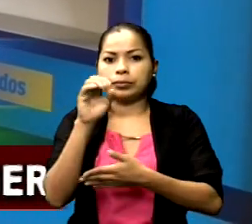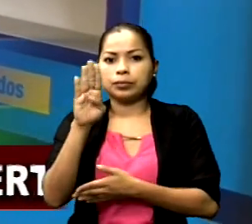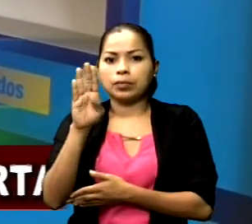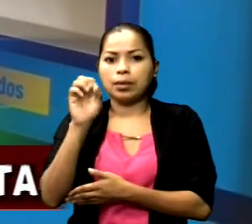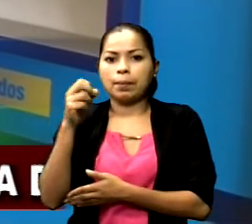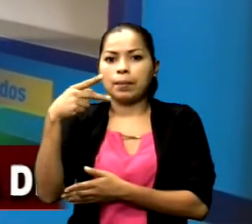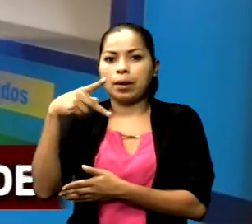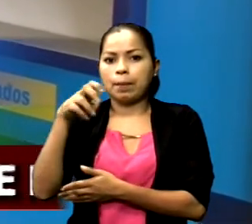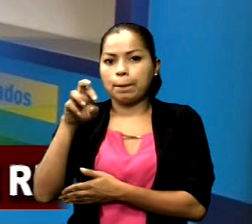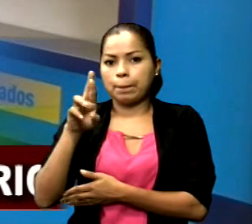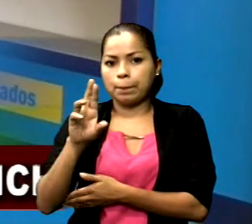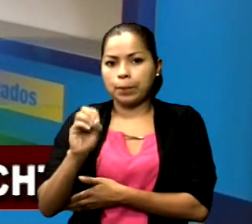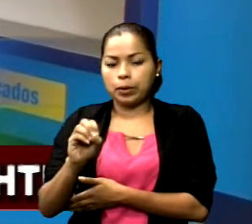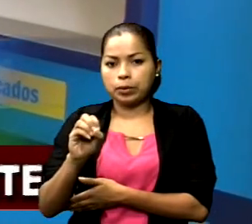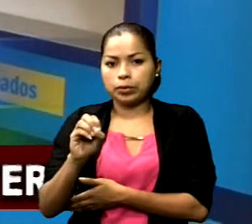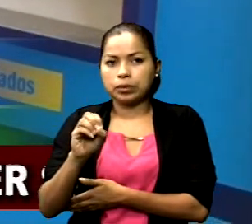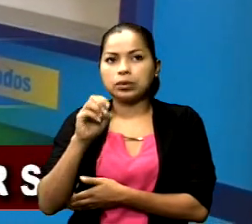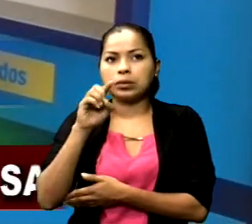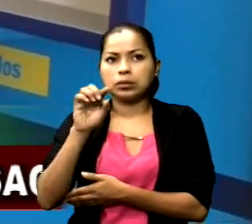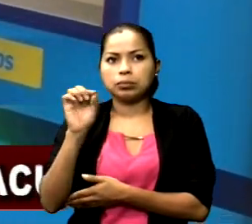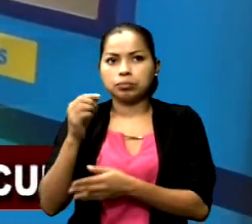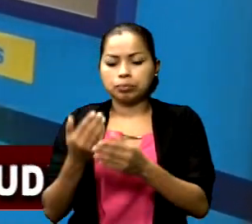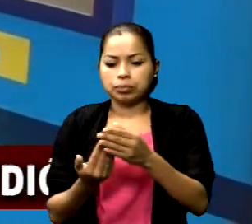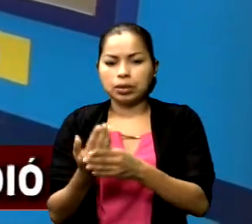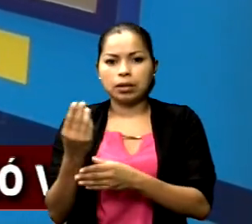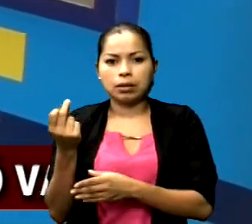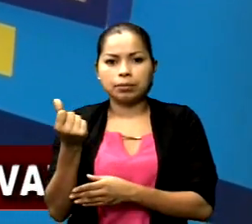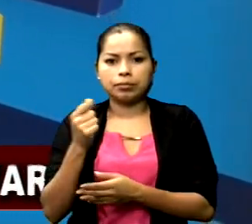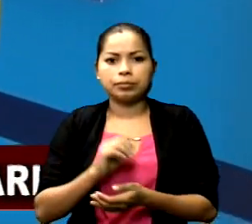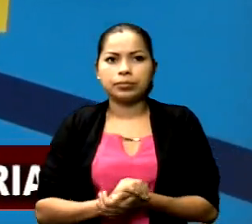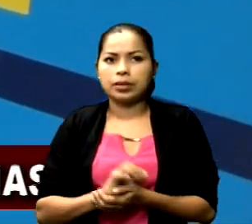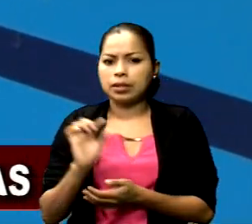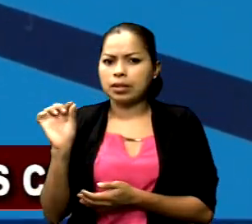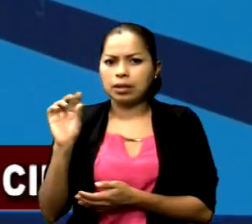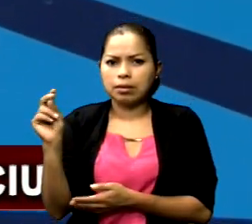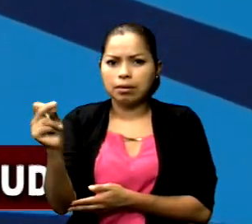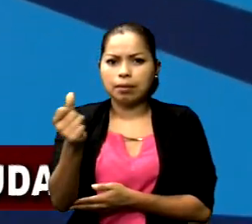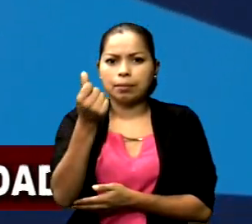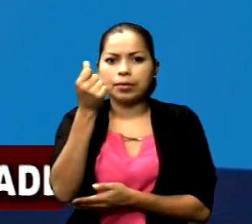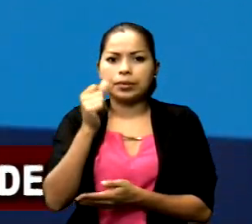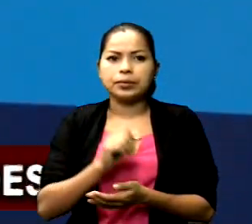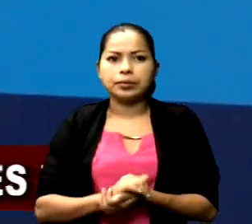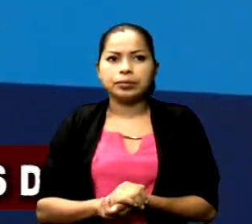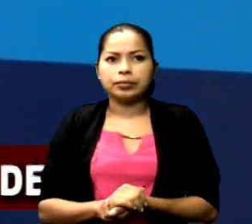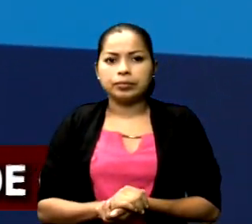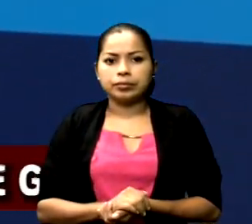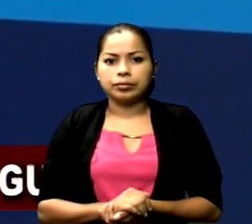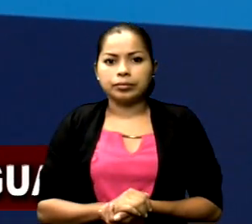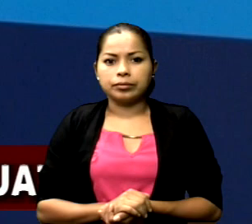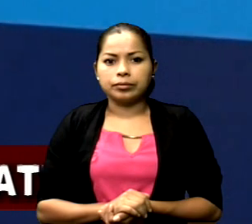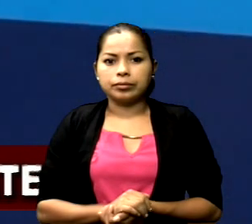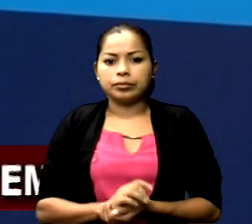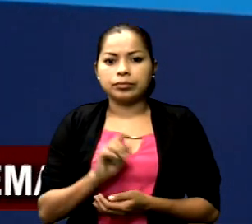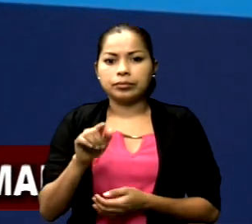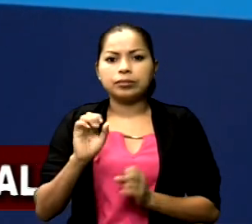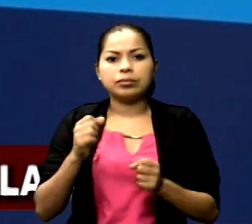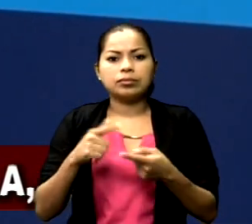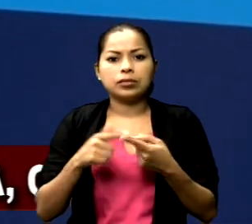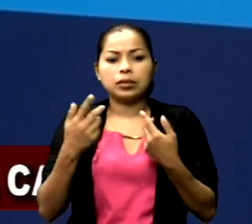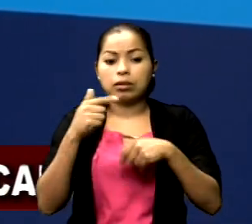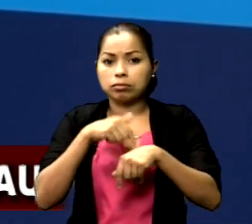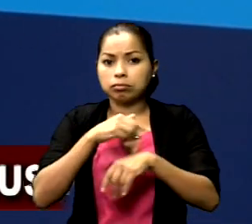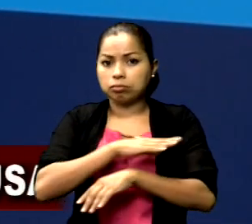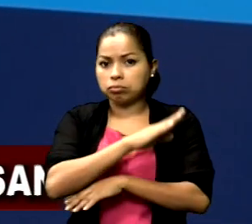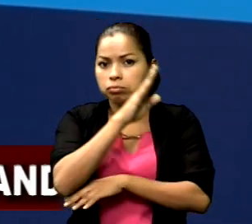voucher. Y al momento le saca la licencia. Inmediatamente, no pierde tiempo. Sí. ¿Y eso puede ser a cualquier hora?